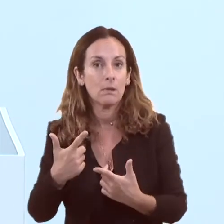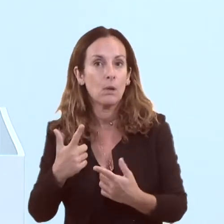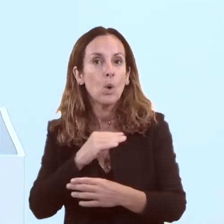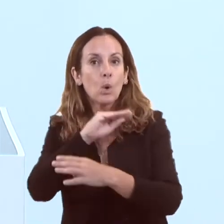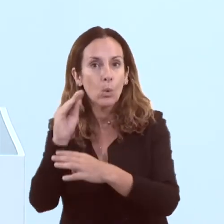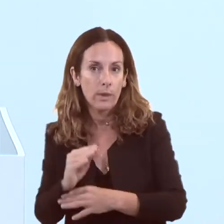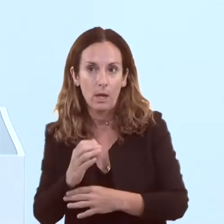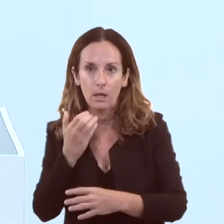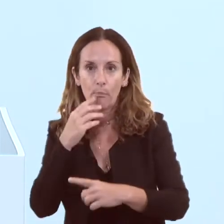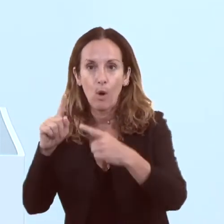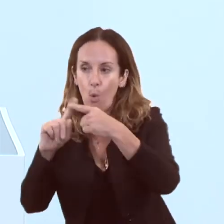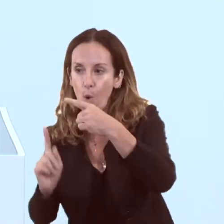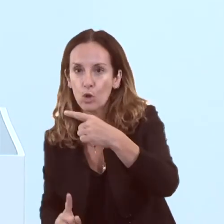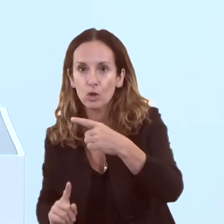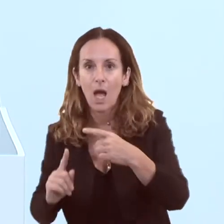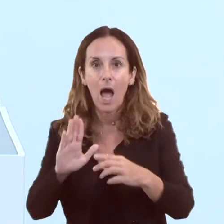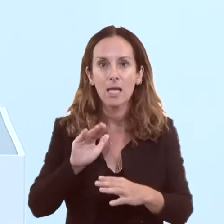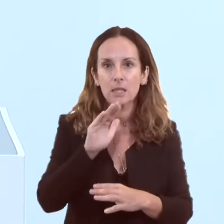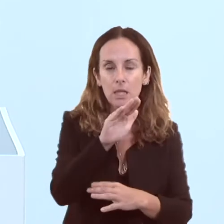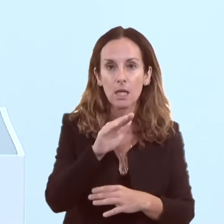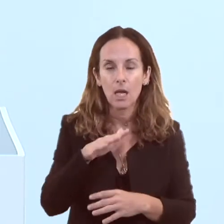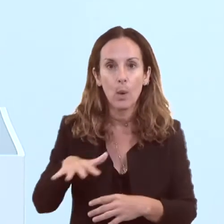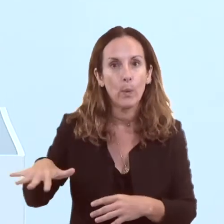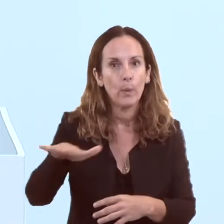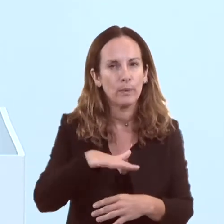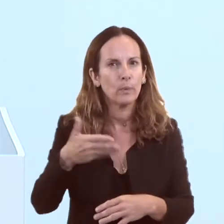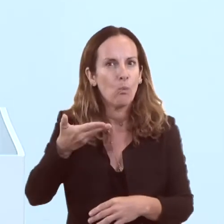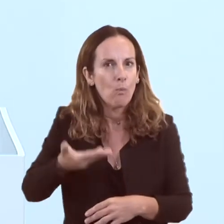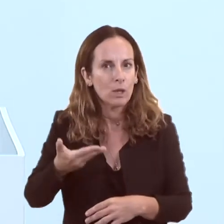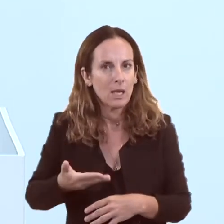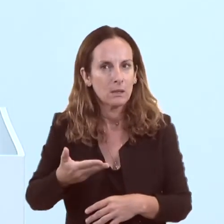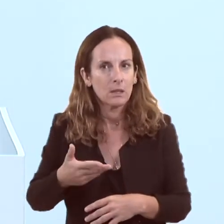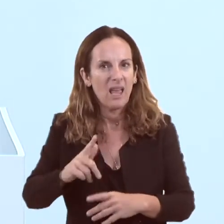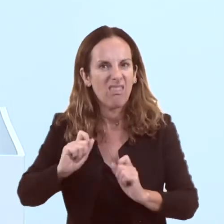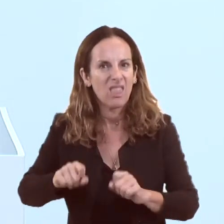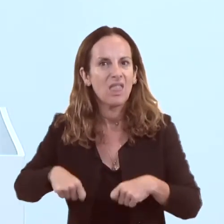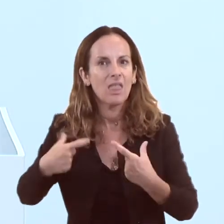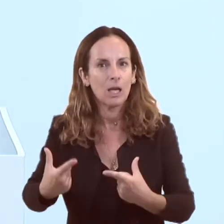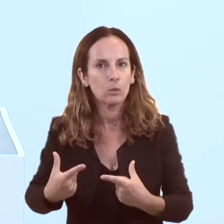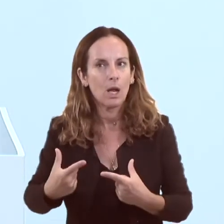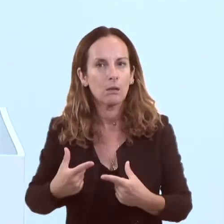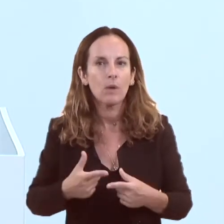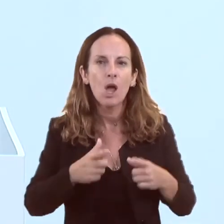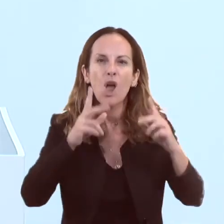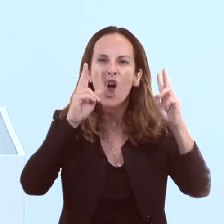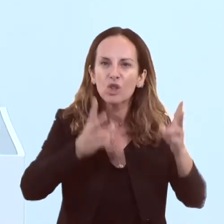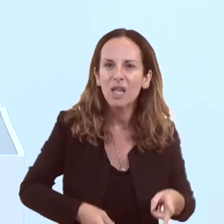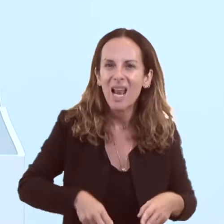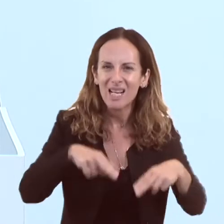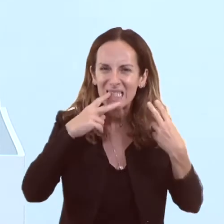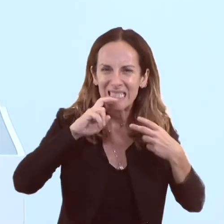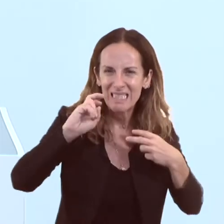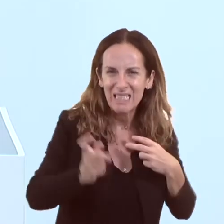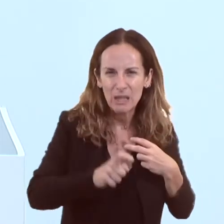la Serra pues una importancia muy grande no Entonces que a veces le duele a uno el corazón